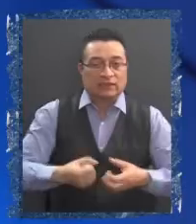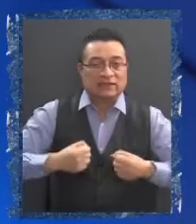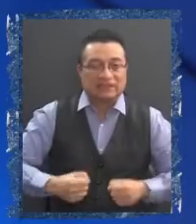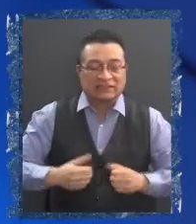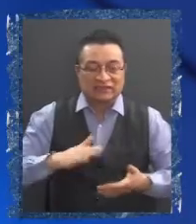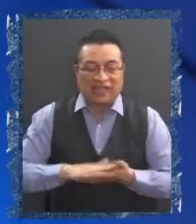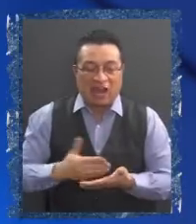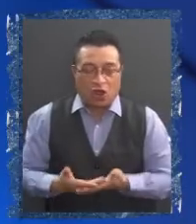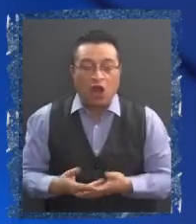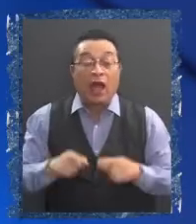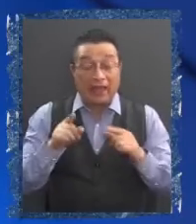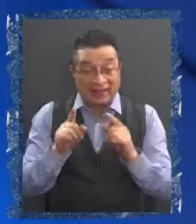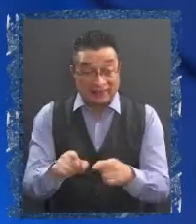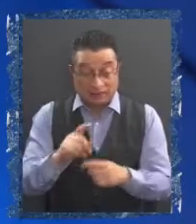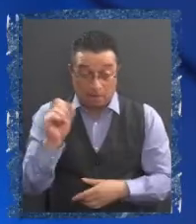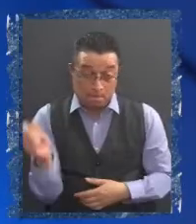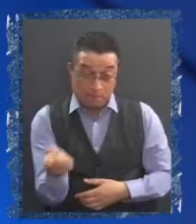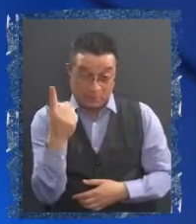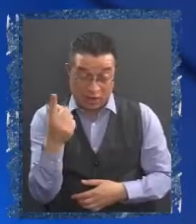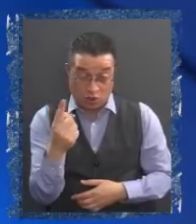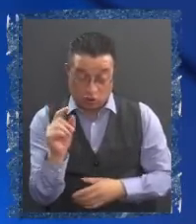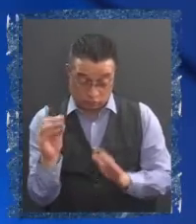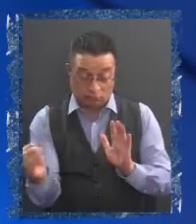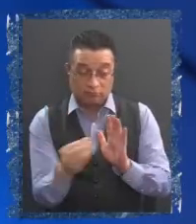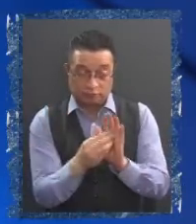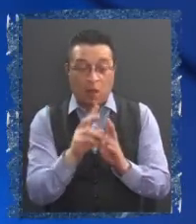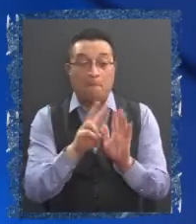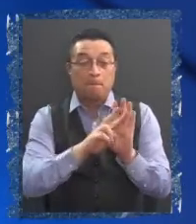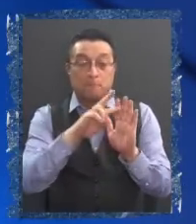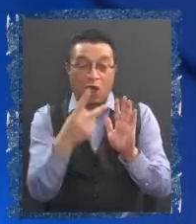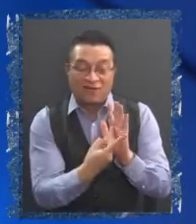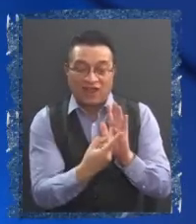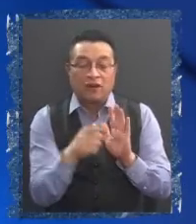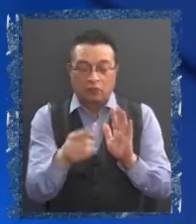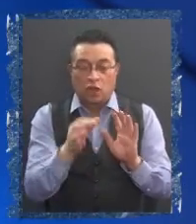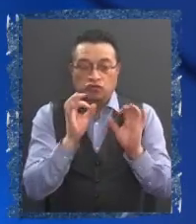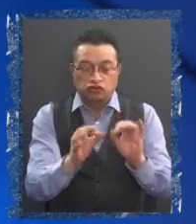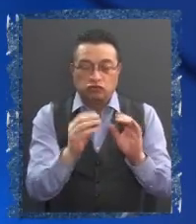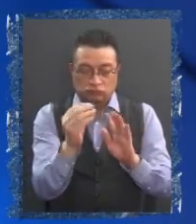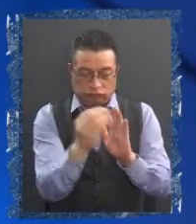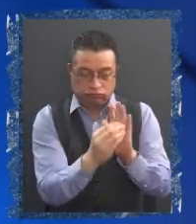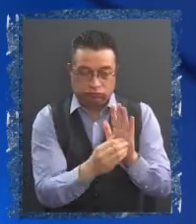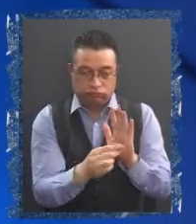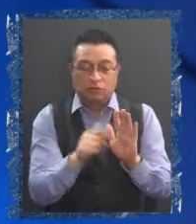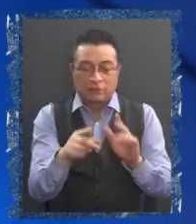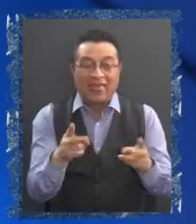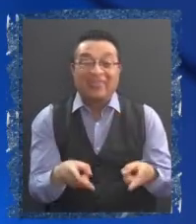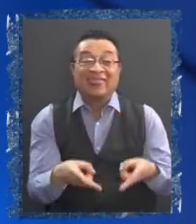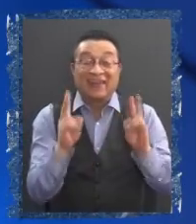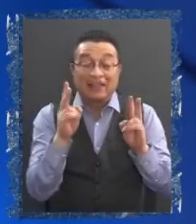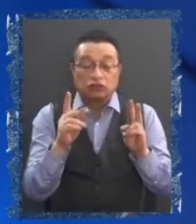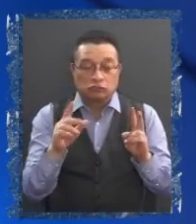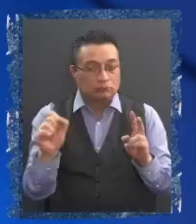primero que hace este texto es modificar la lógica en que estaba descrito este supuesto derecho, que no era